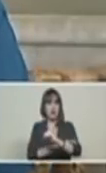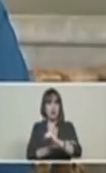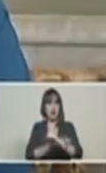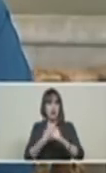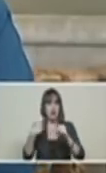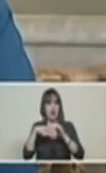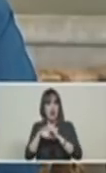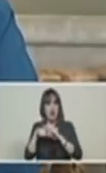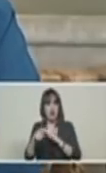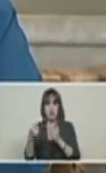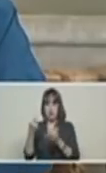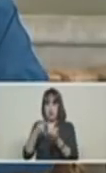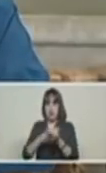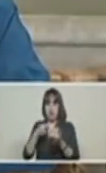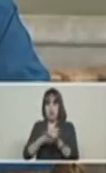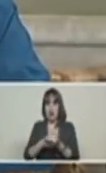trabajadores.